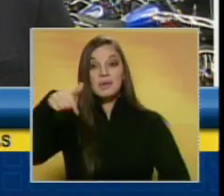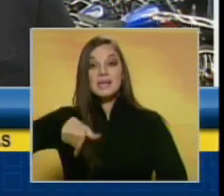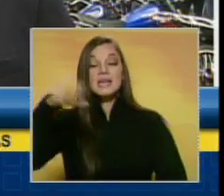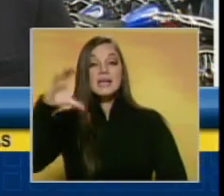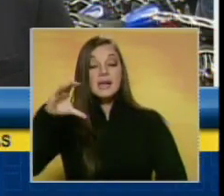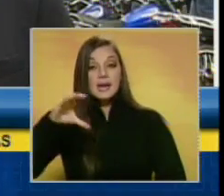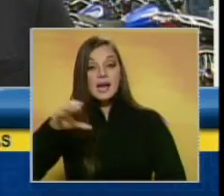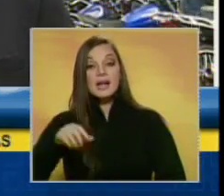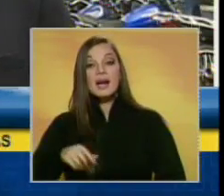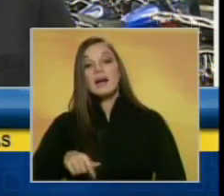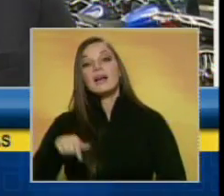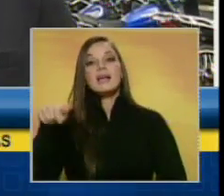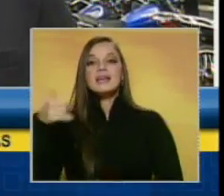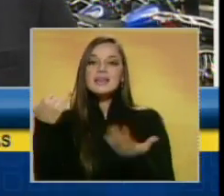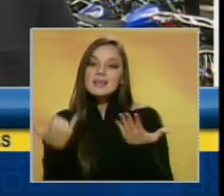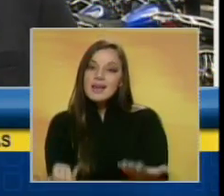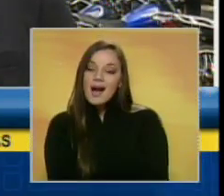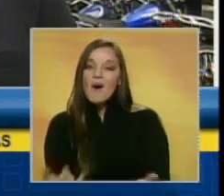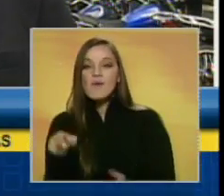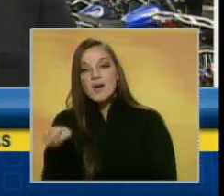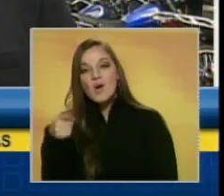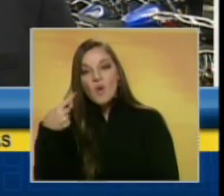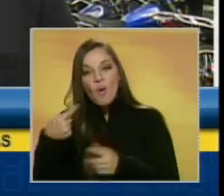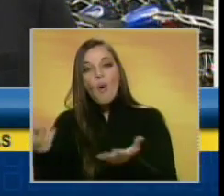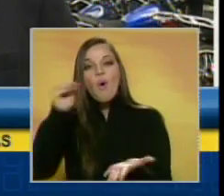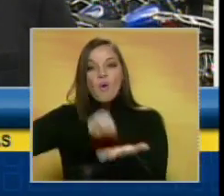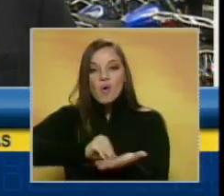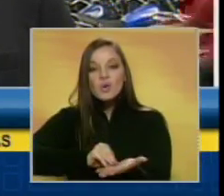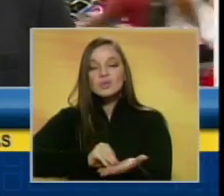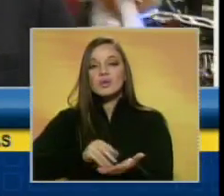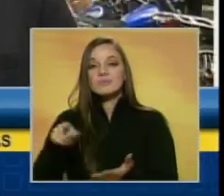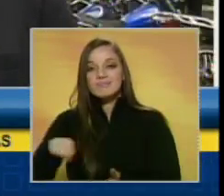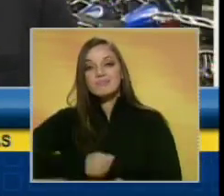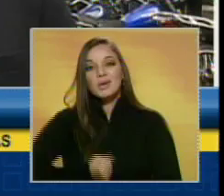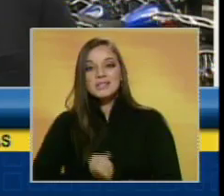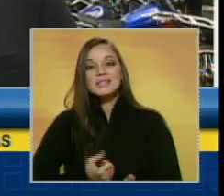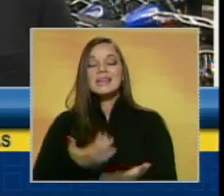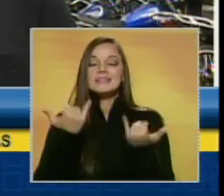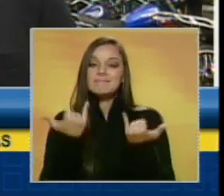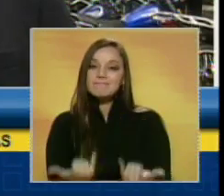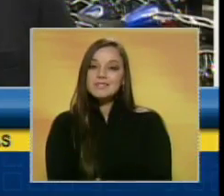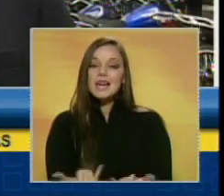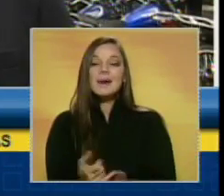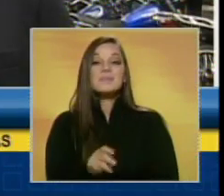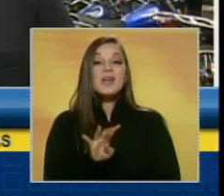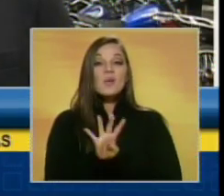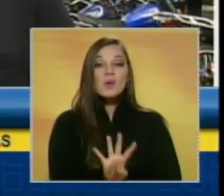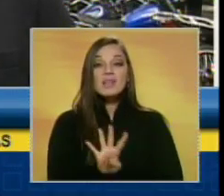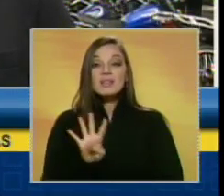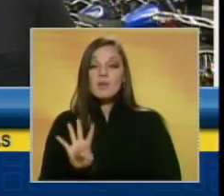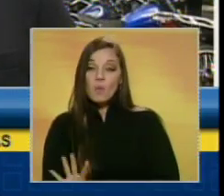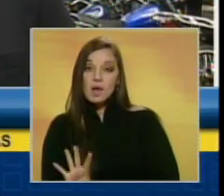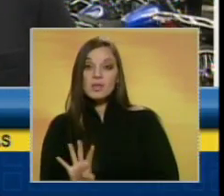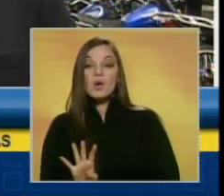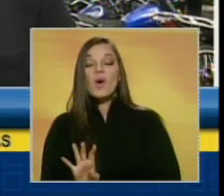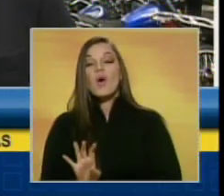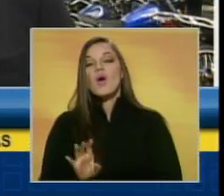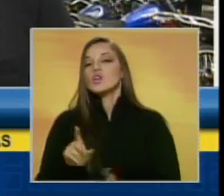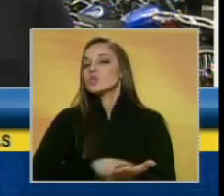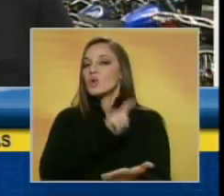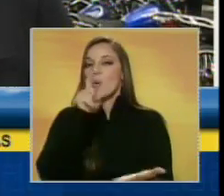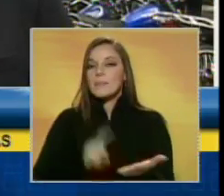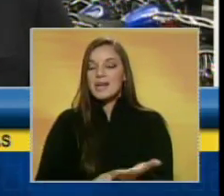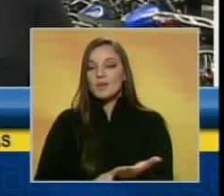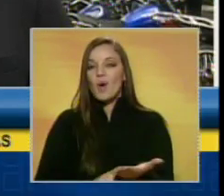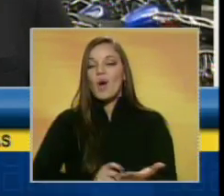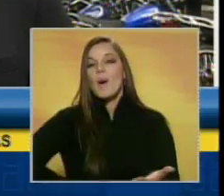y con el homicidio del supervisor de la Policía Nacional Bolivariana, Jorman León, se eleva a 44 la cifra total de